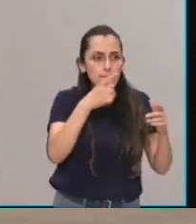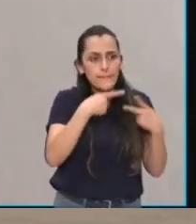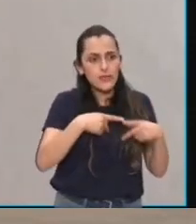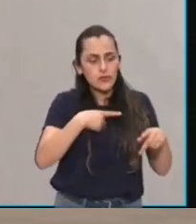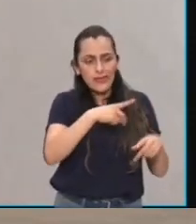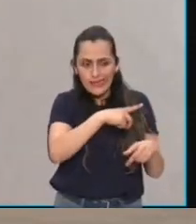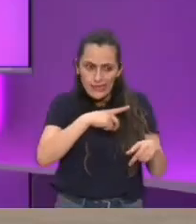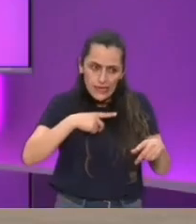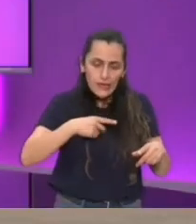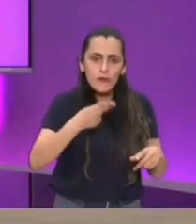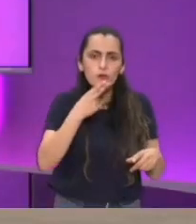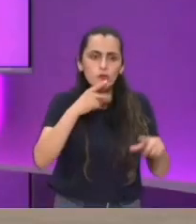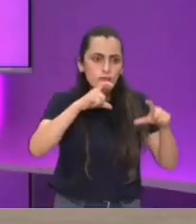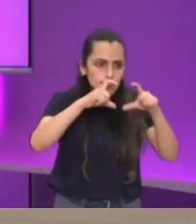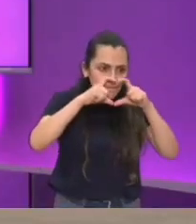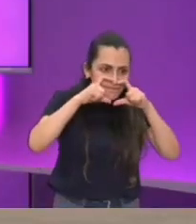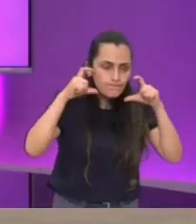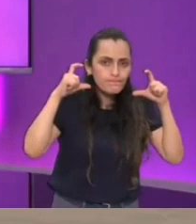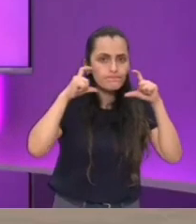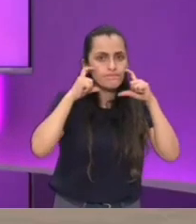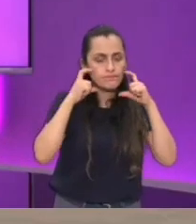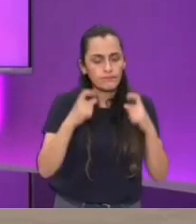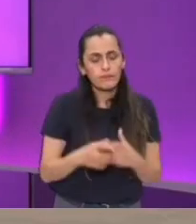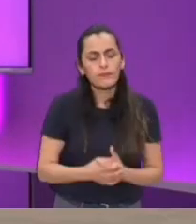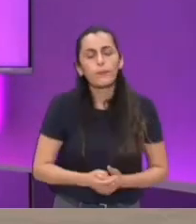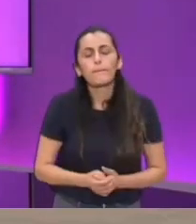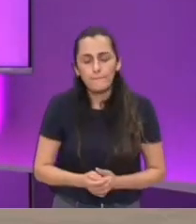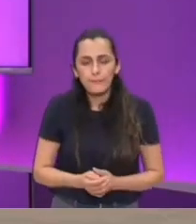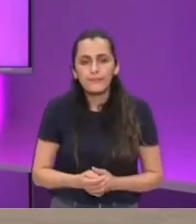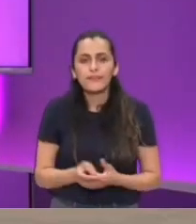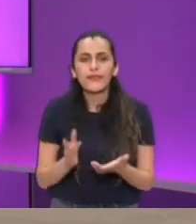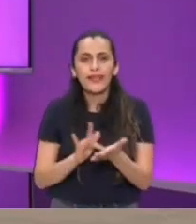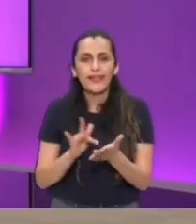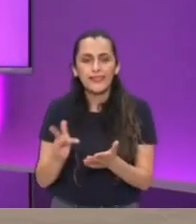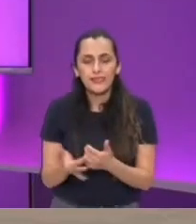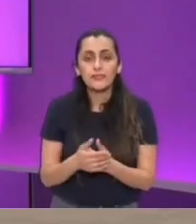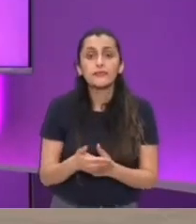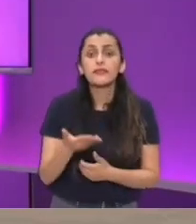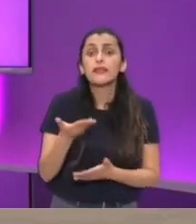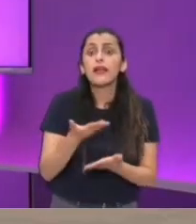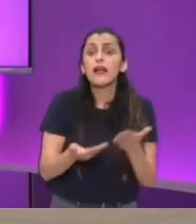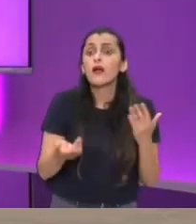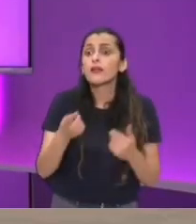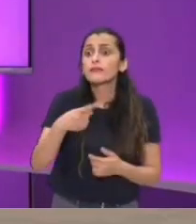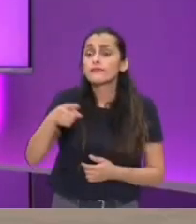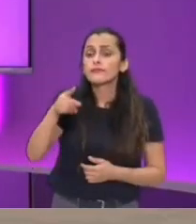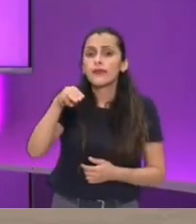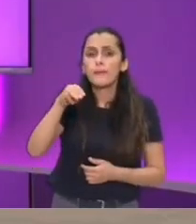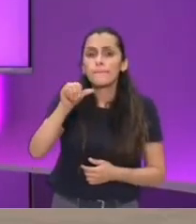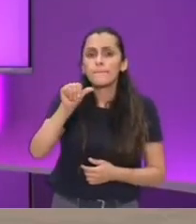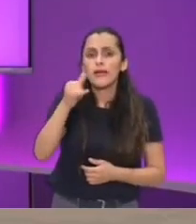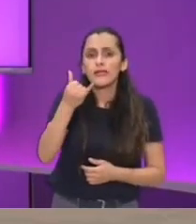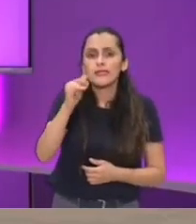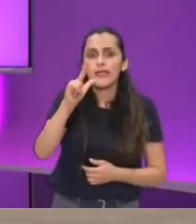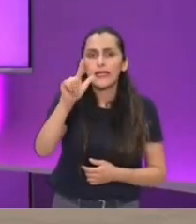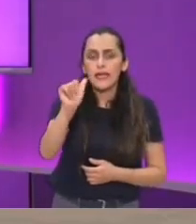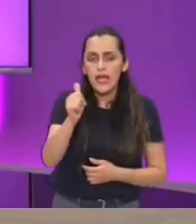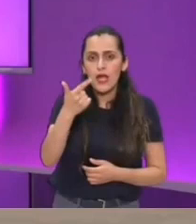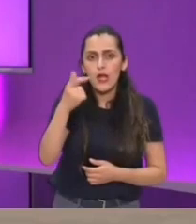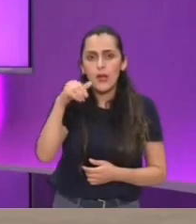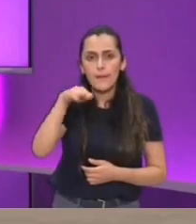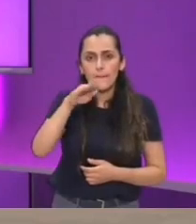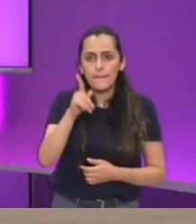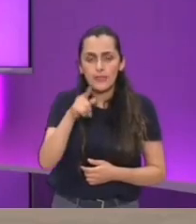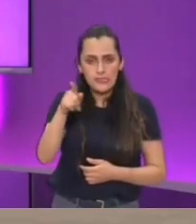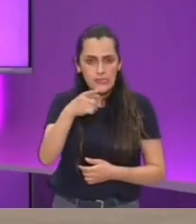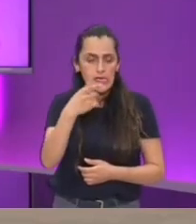cubrebocas. Gracias. Muchas gracias. Gracias, Andrea Rocha. Ahora tiene la palabra Mayela Gómez, es representante y candidata a una